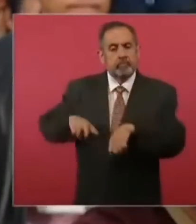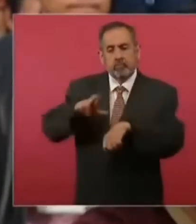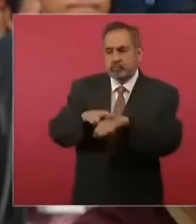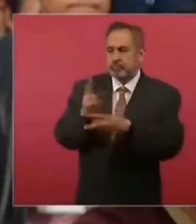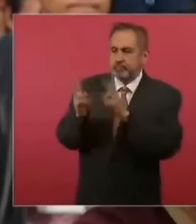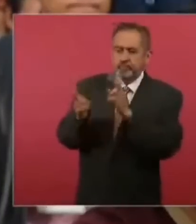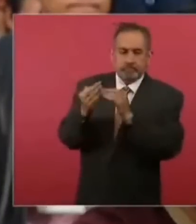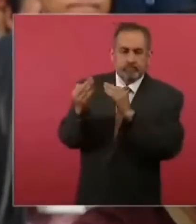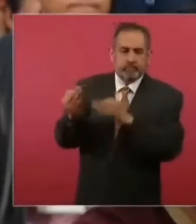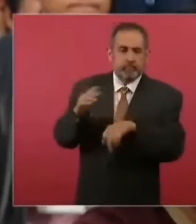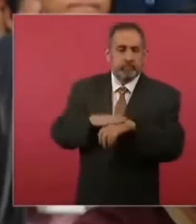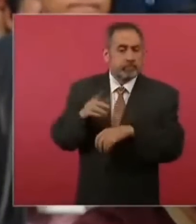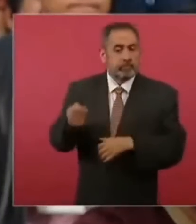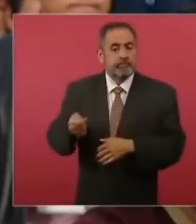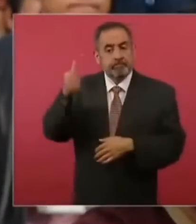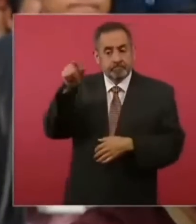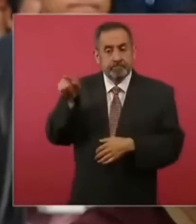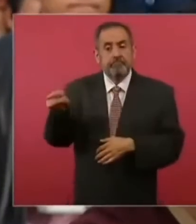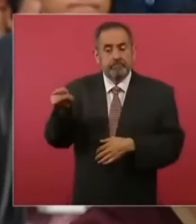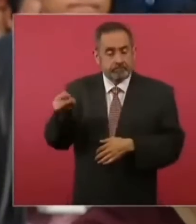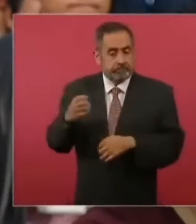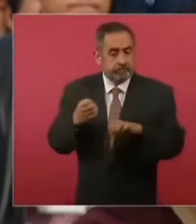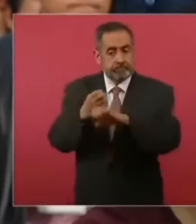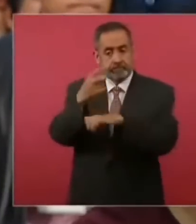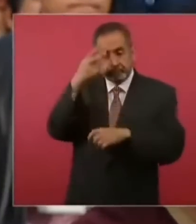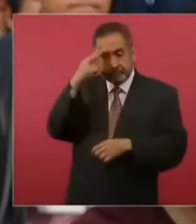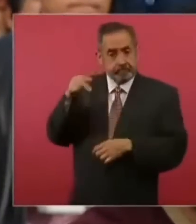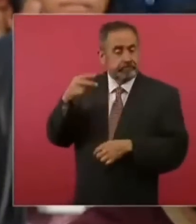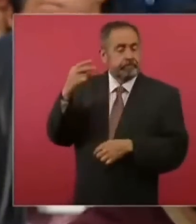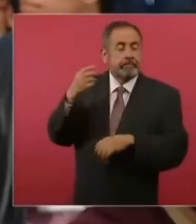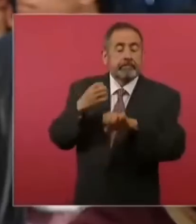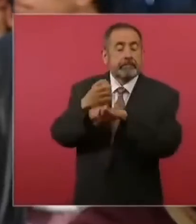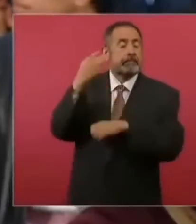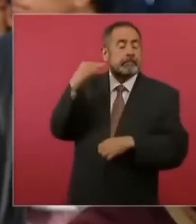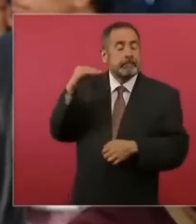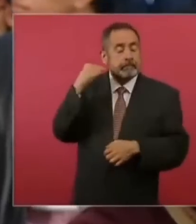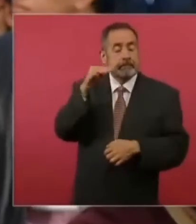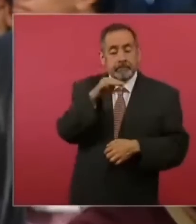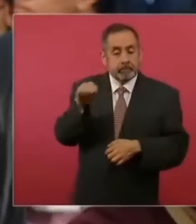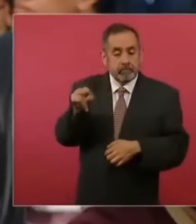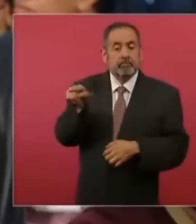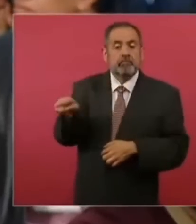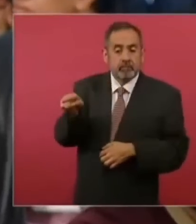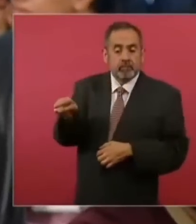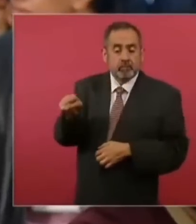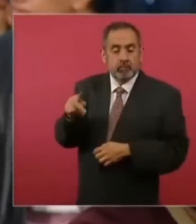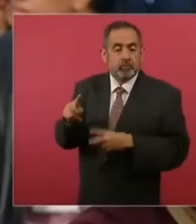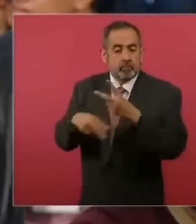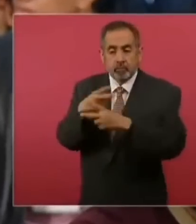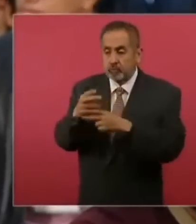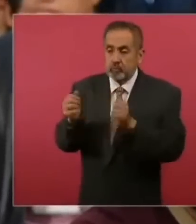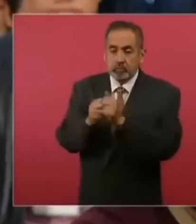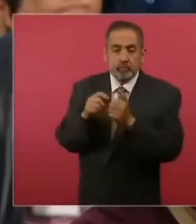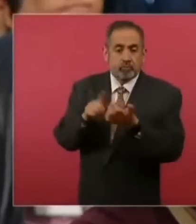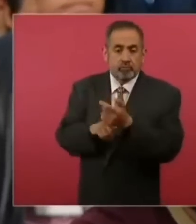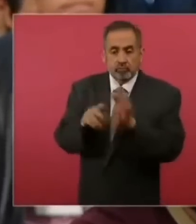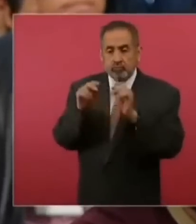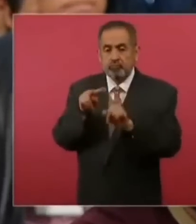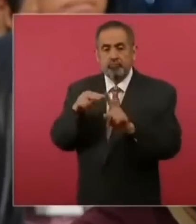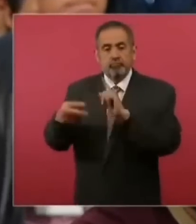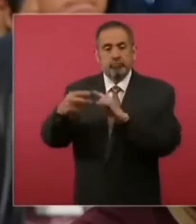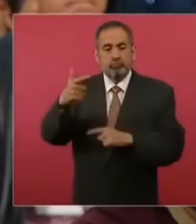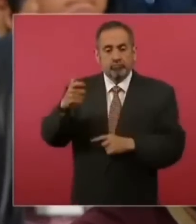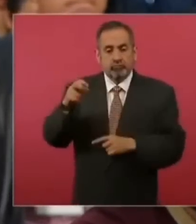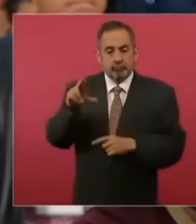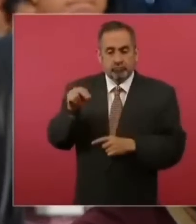gobernador, porque fue el primer caso en el estado de Michoacán que se llevó con perspectiva